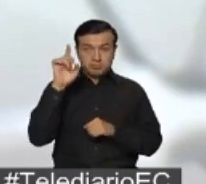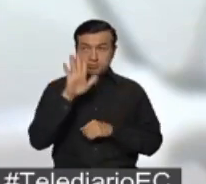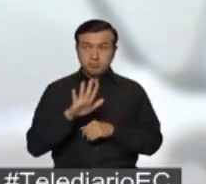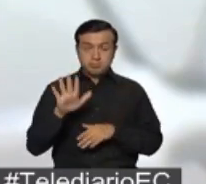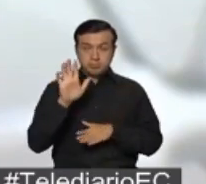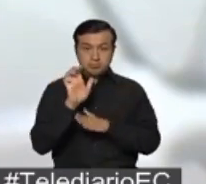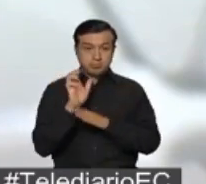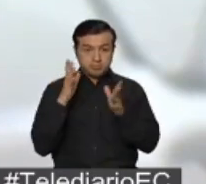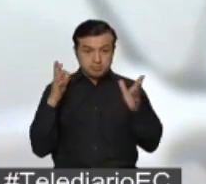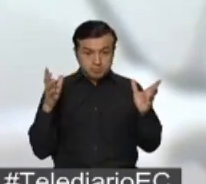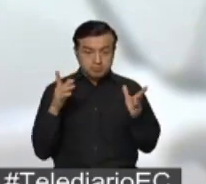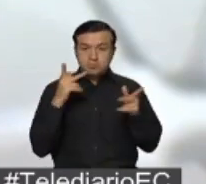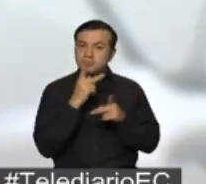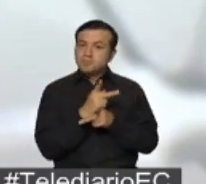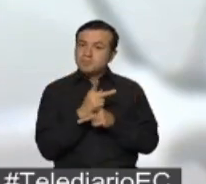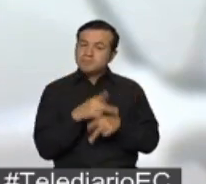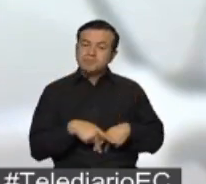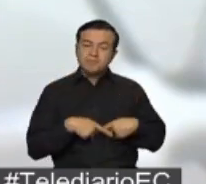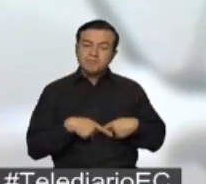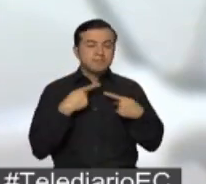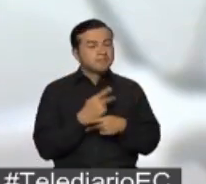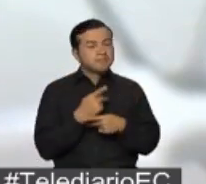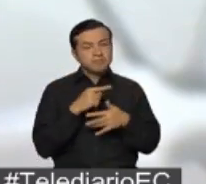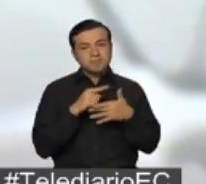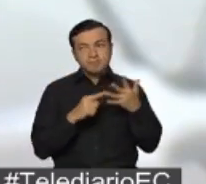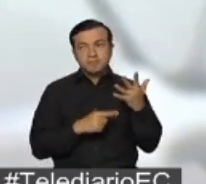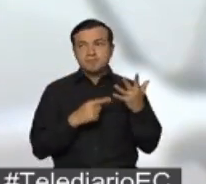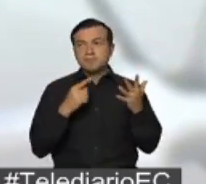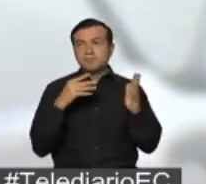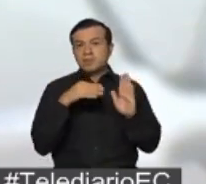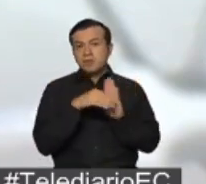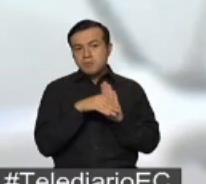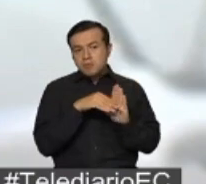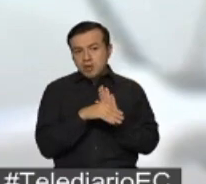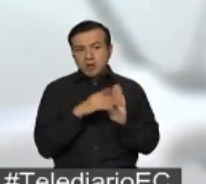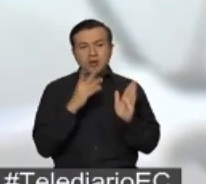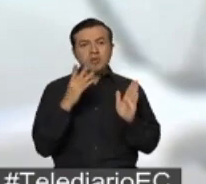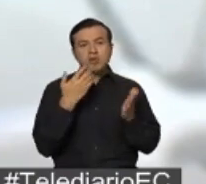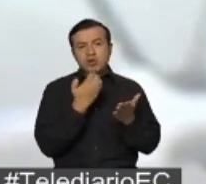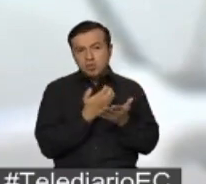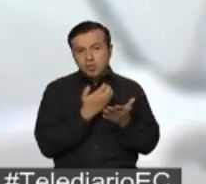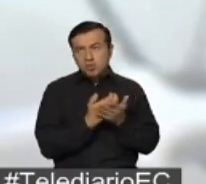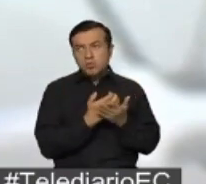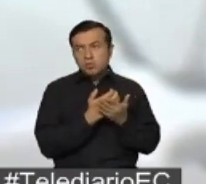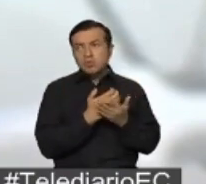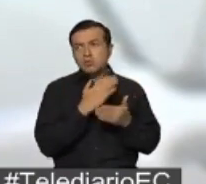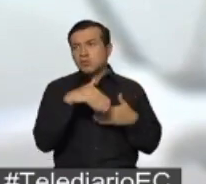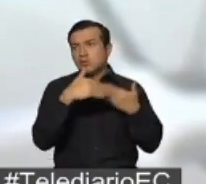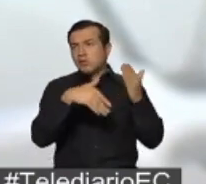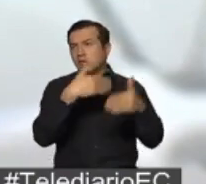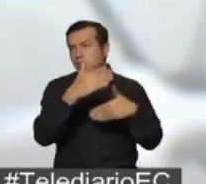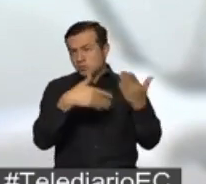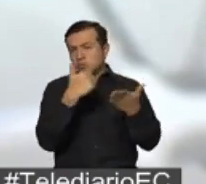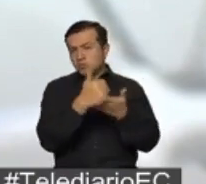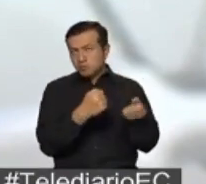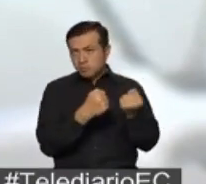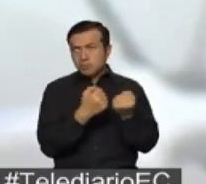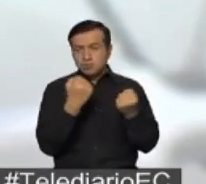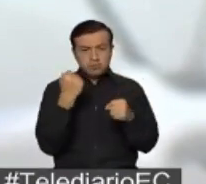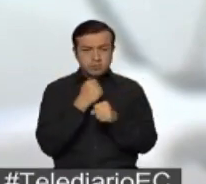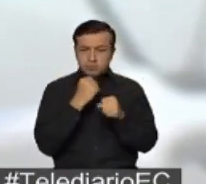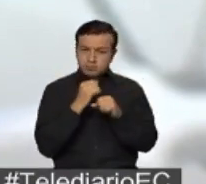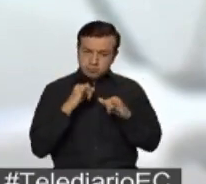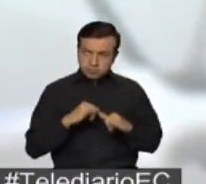ecuatorianos tenemos que proteger la vida las herramientas financieras los temas económicos hay las herramientas estamos